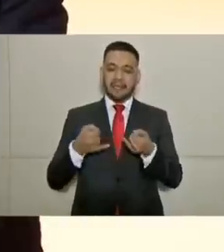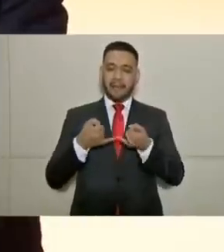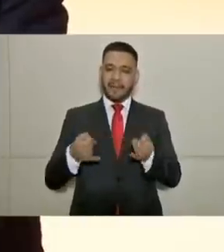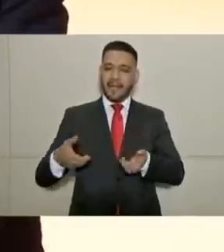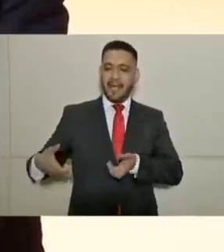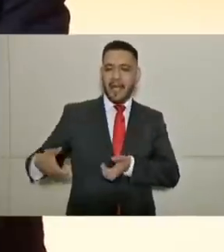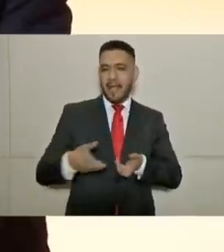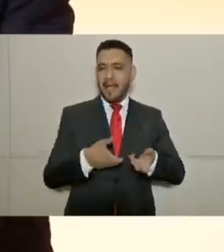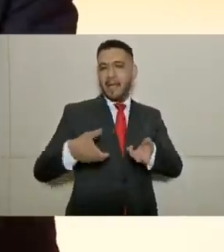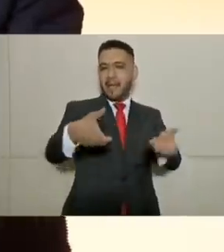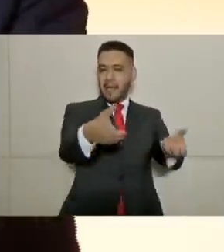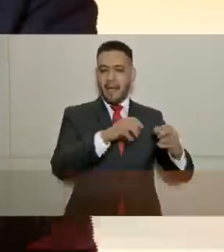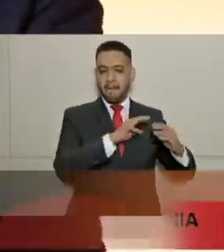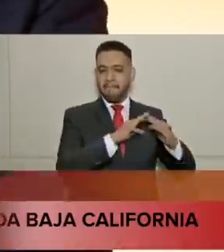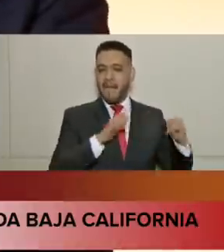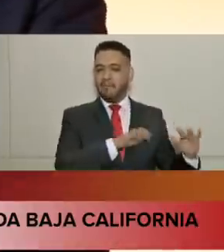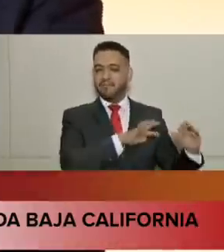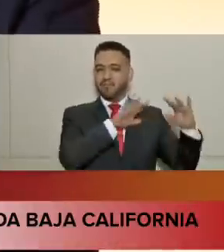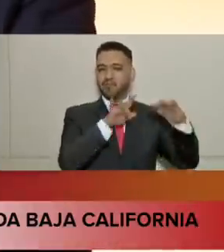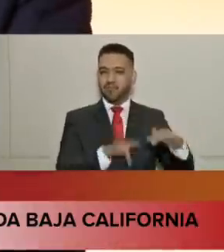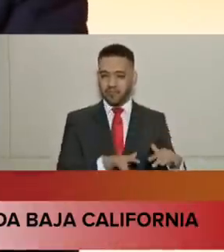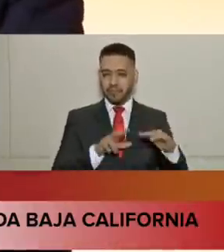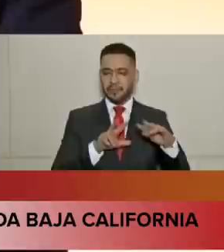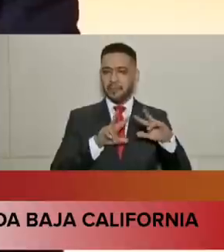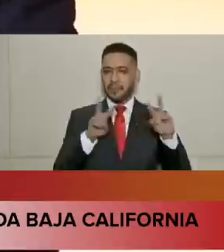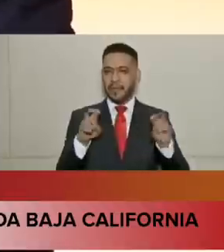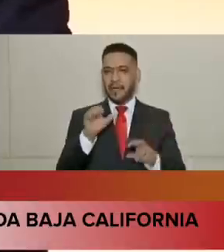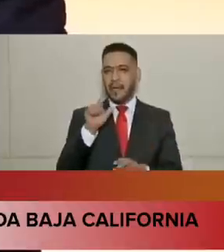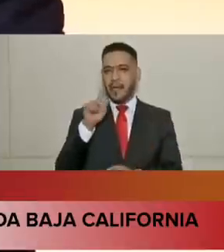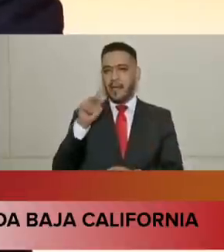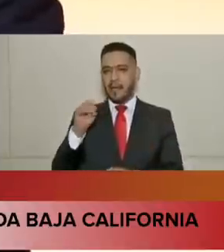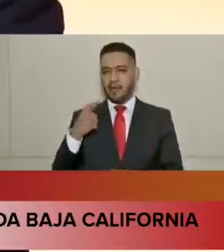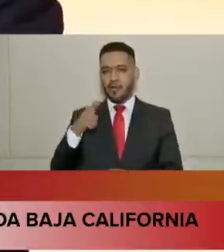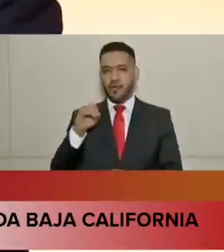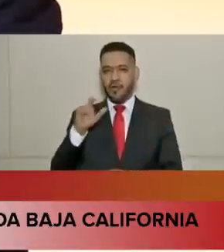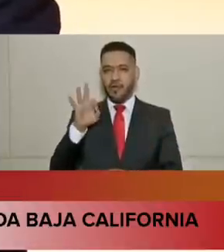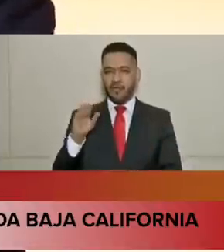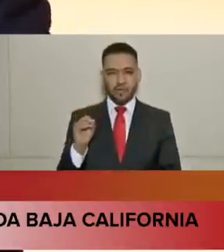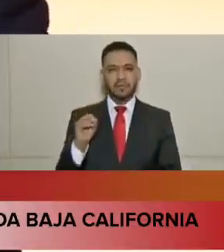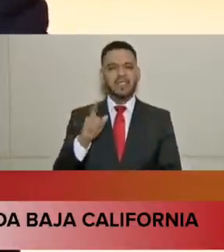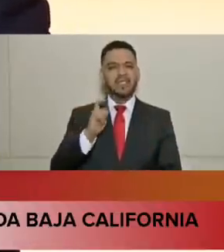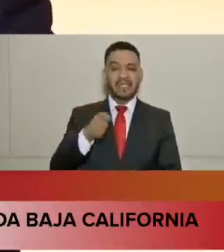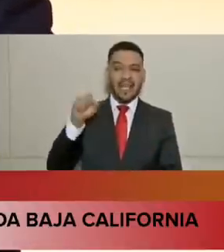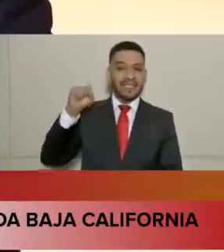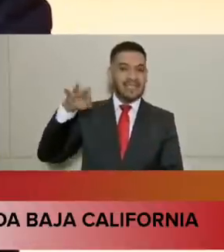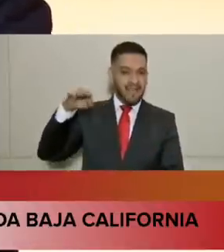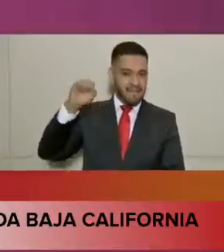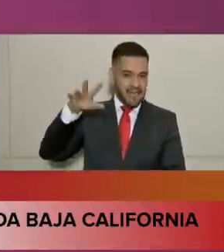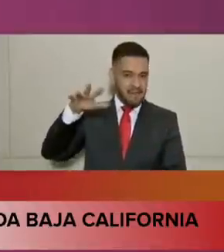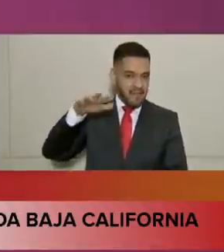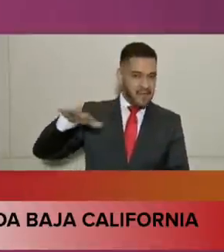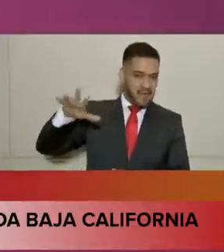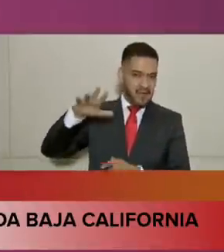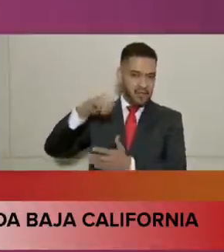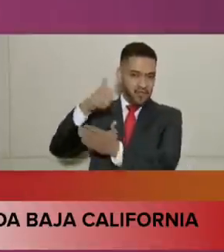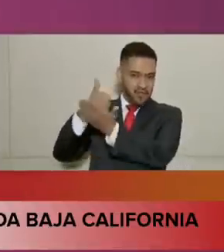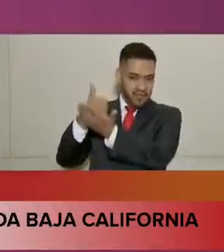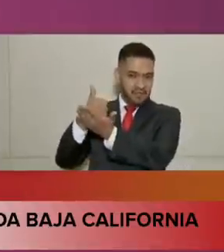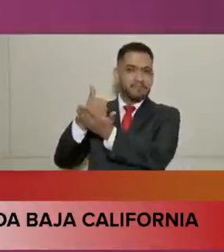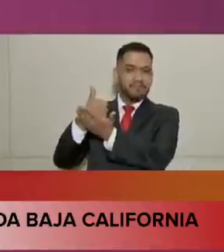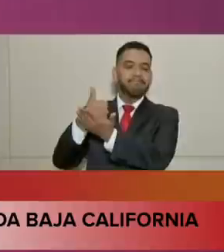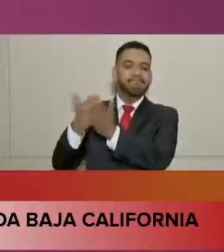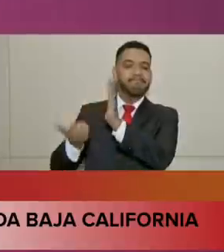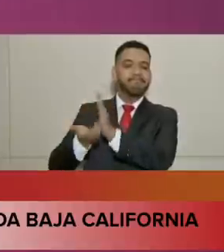costera del Alto Golfo de San Felipe, que es una